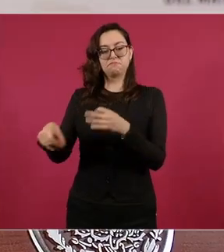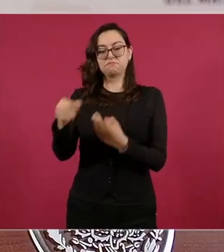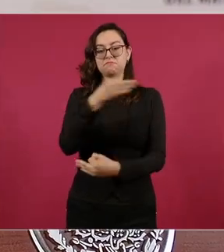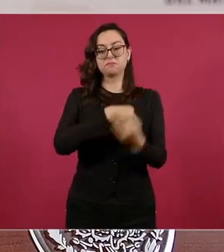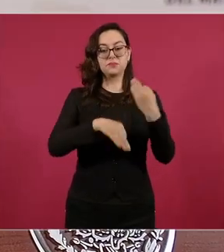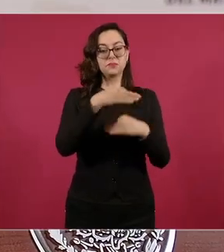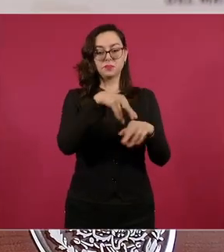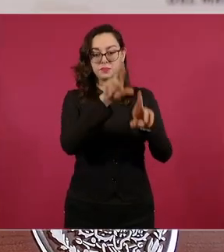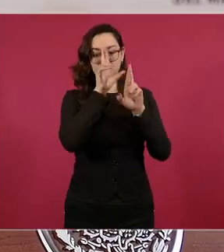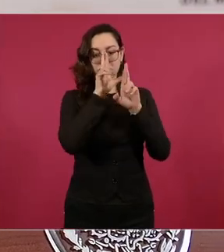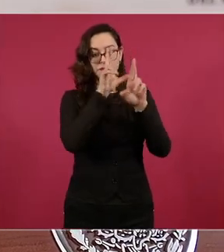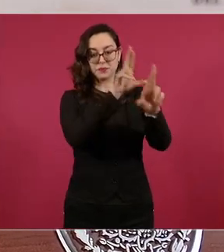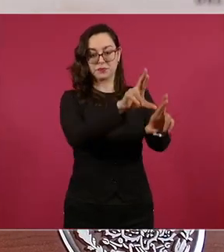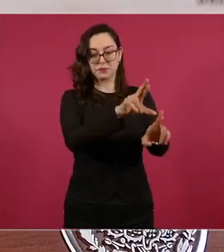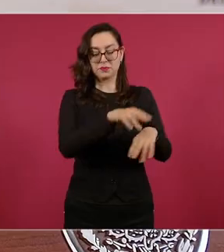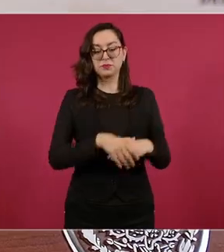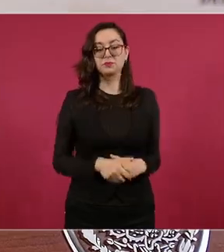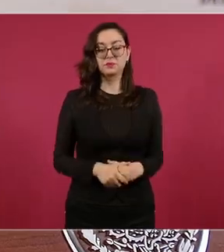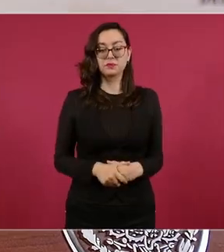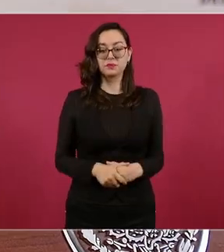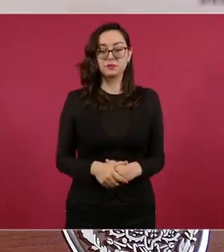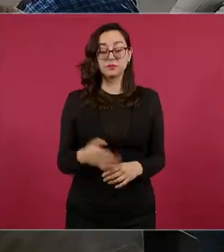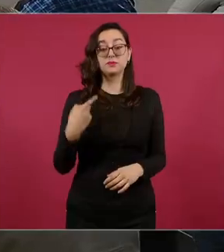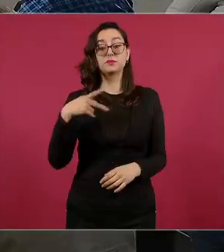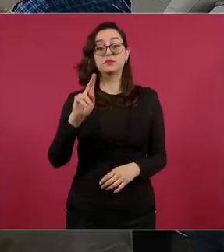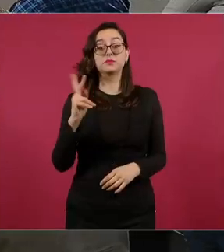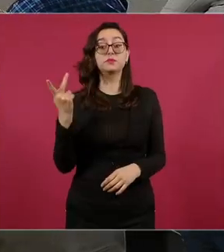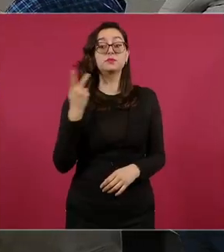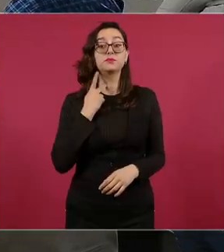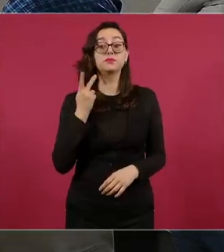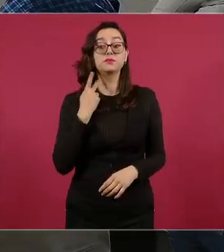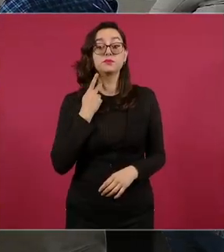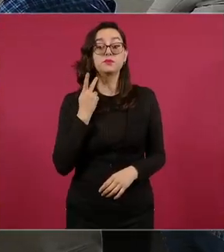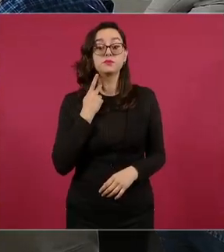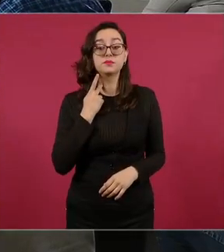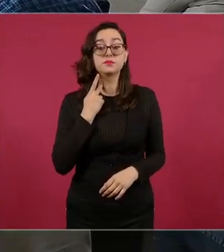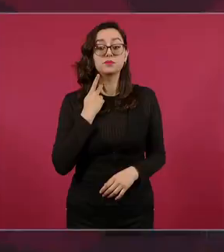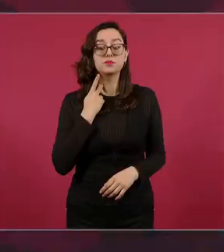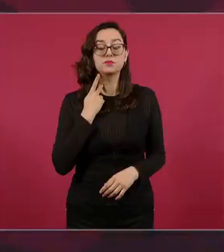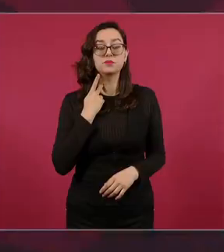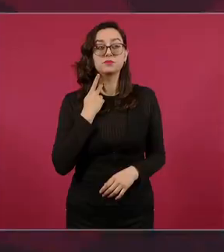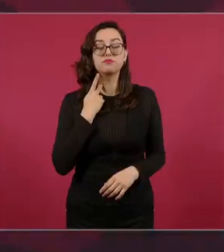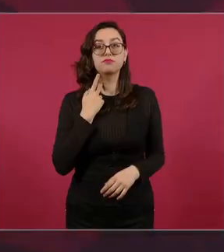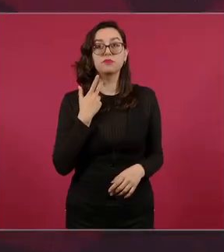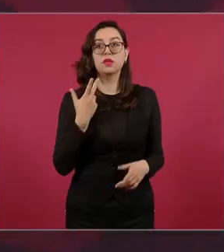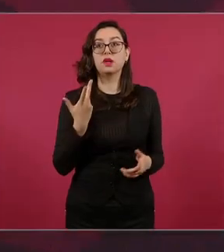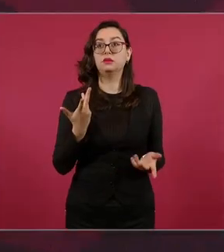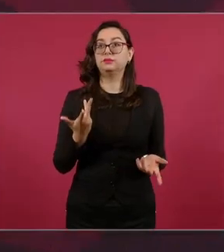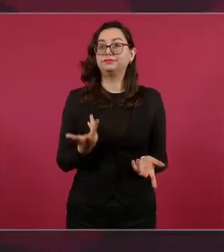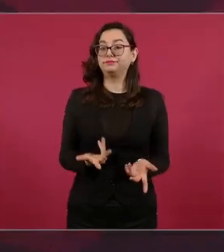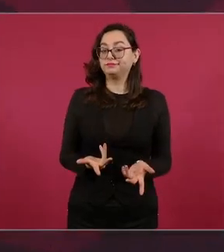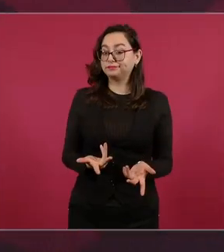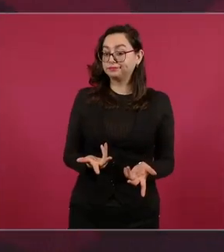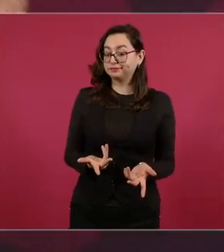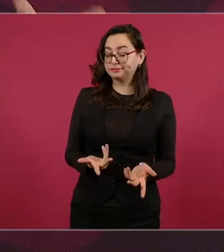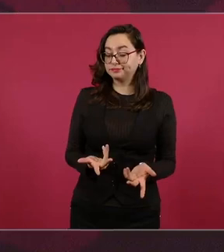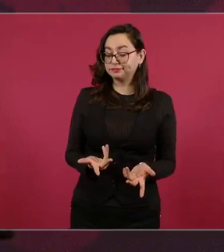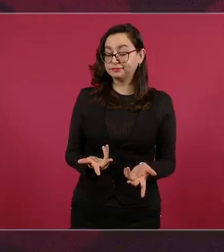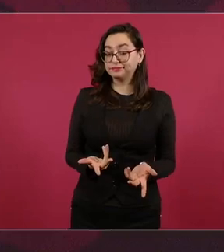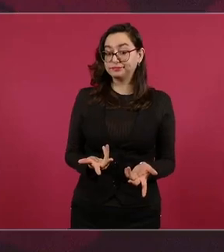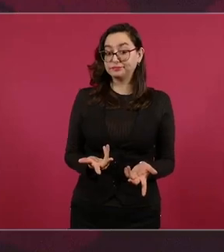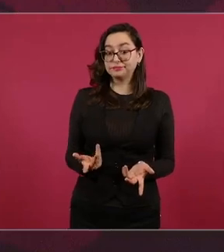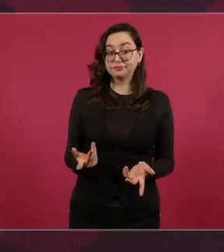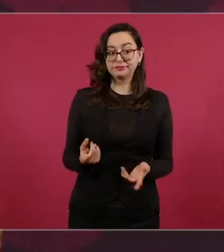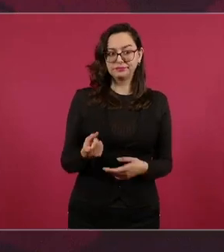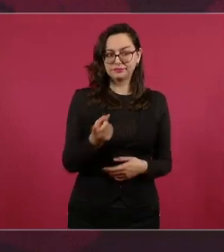pero políticamente no estoy de acuerdo en que se